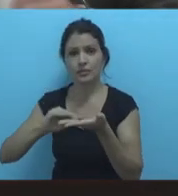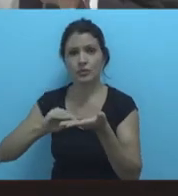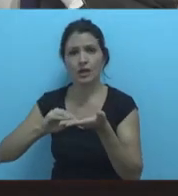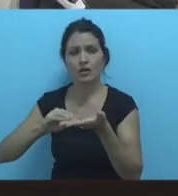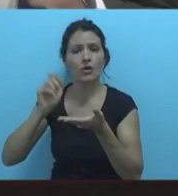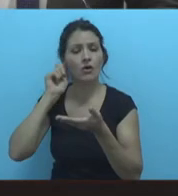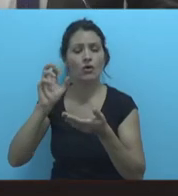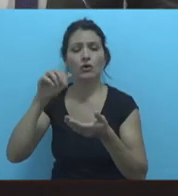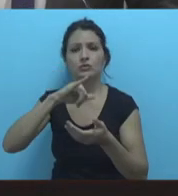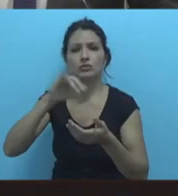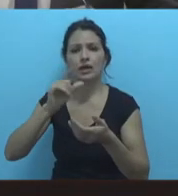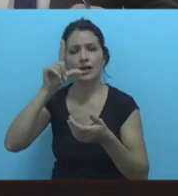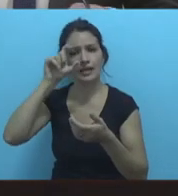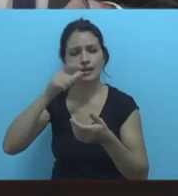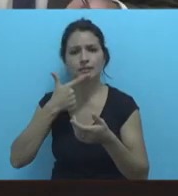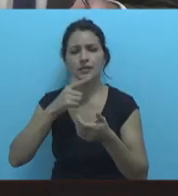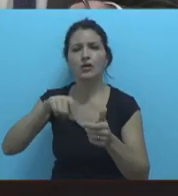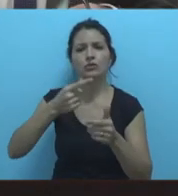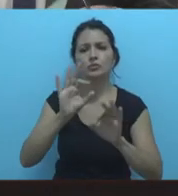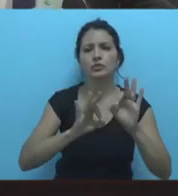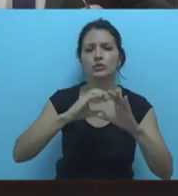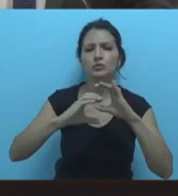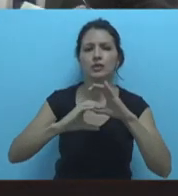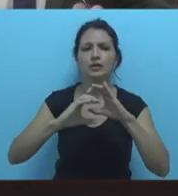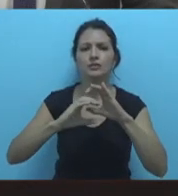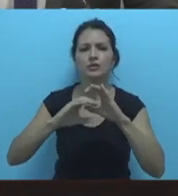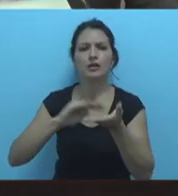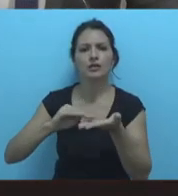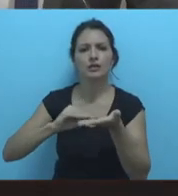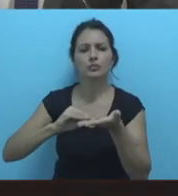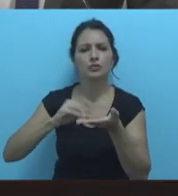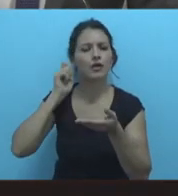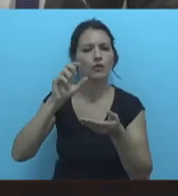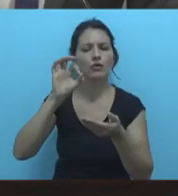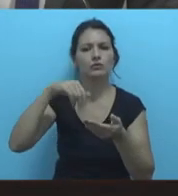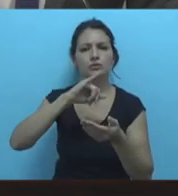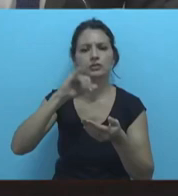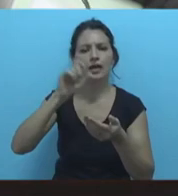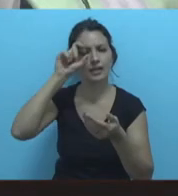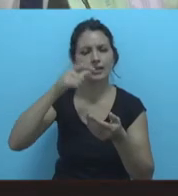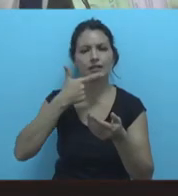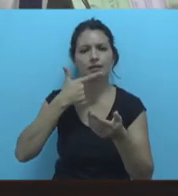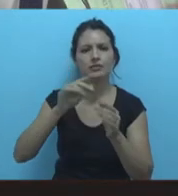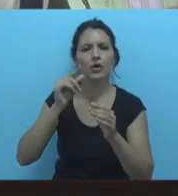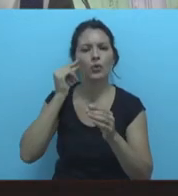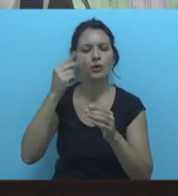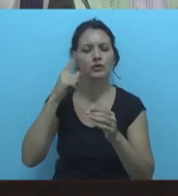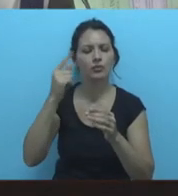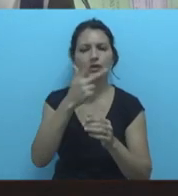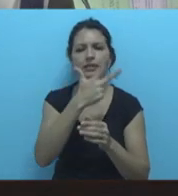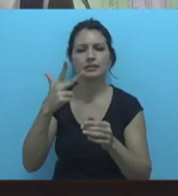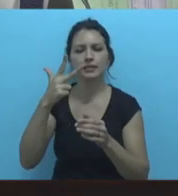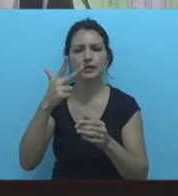42.287 del diputado González, proyecto de comunicación del diputado González, 42.310,